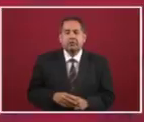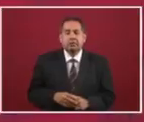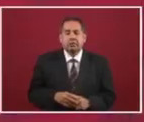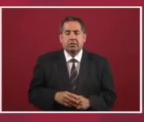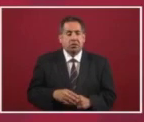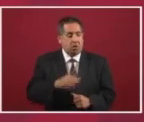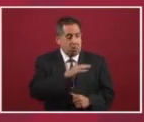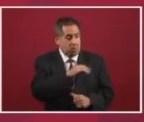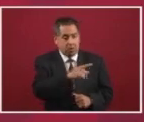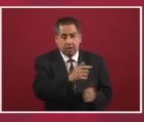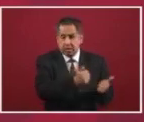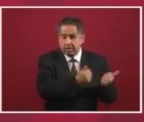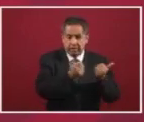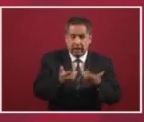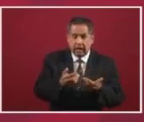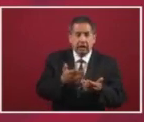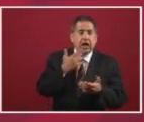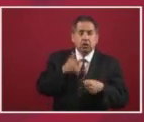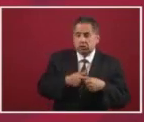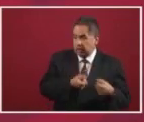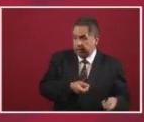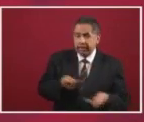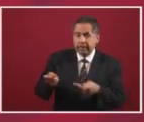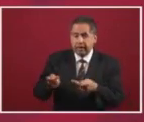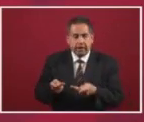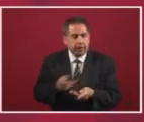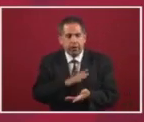podrían estar dando el servicio,